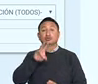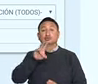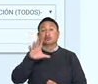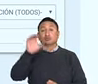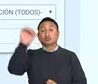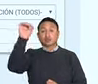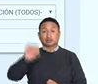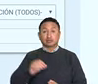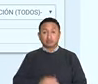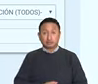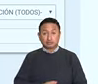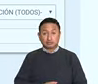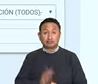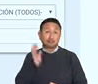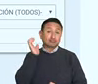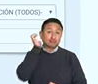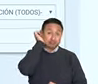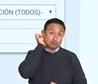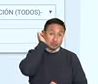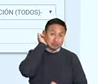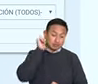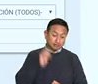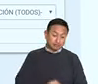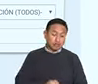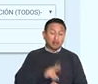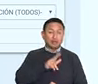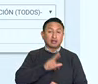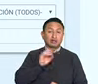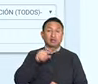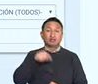39.75%, ¿no? Cintia Viteri está con el